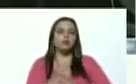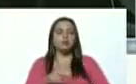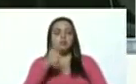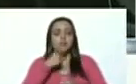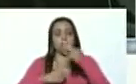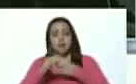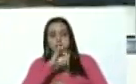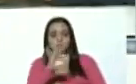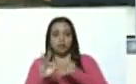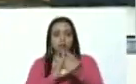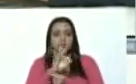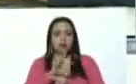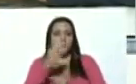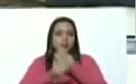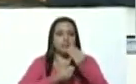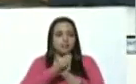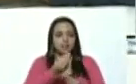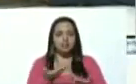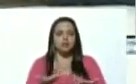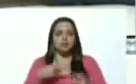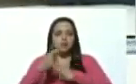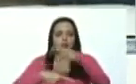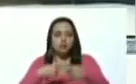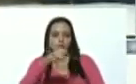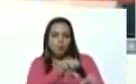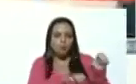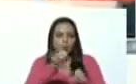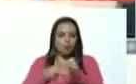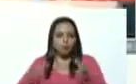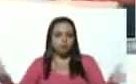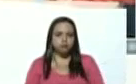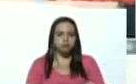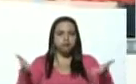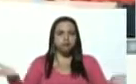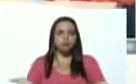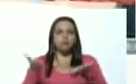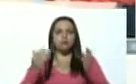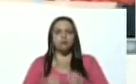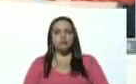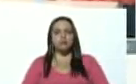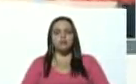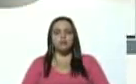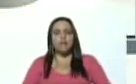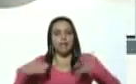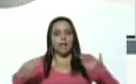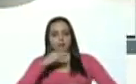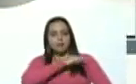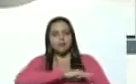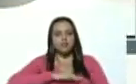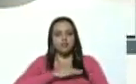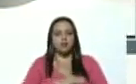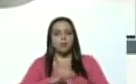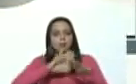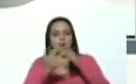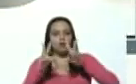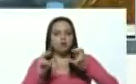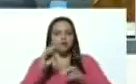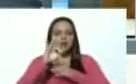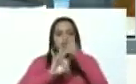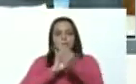de revisión y reimpulso de la Gran Misión Barrio Nuevo, Barrio